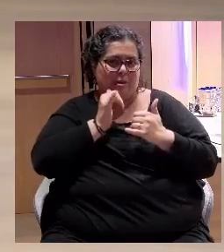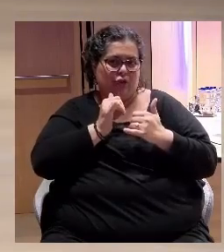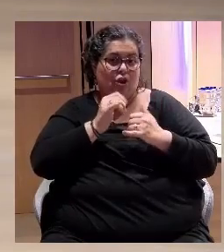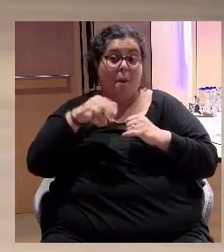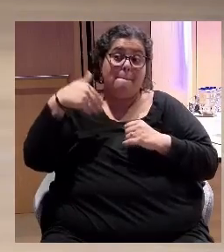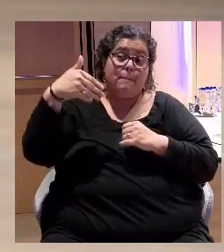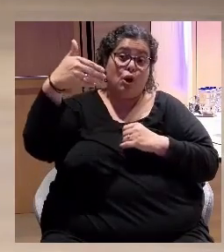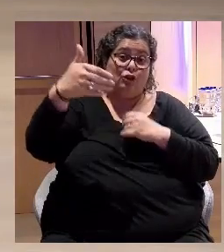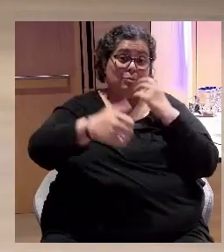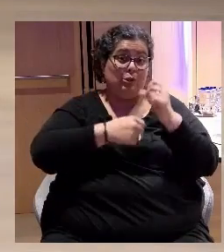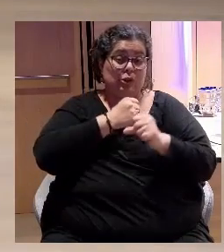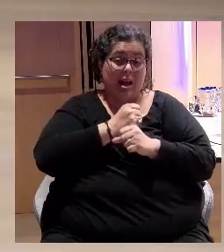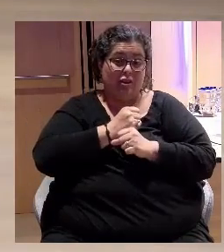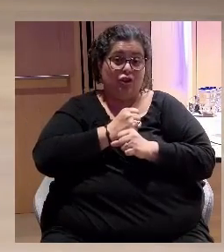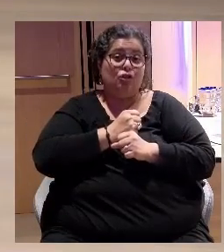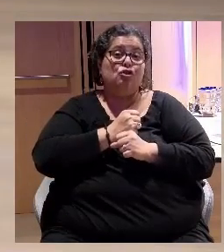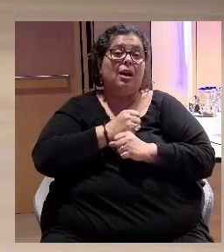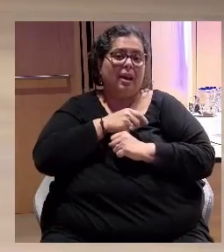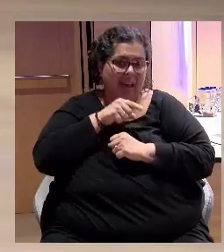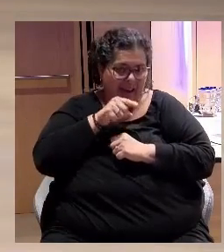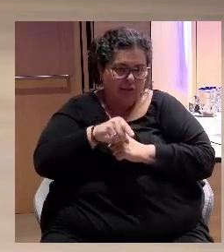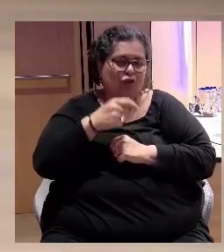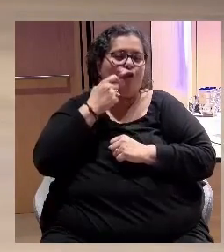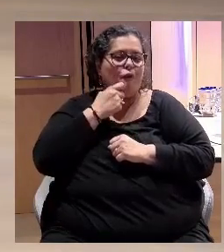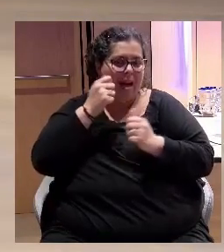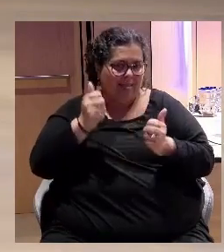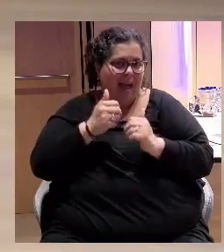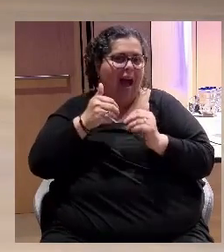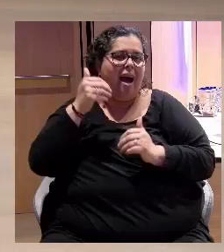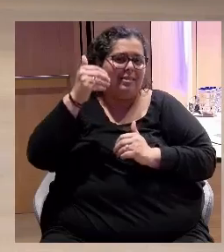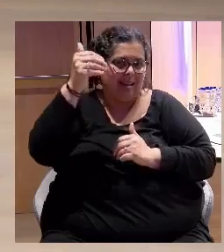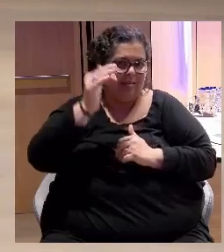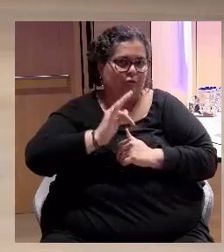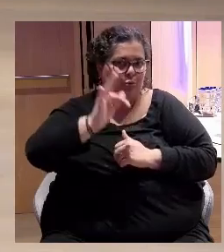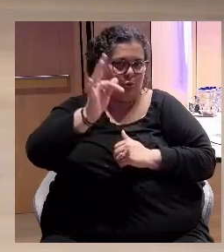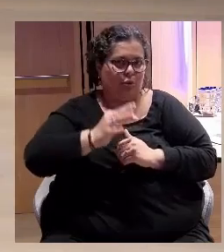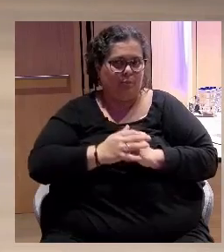el devenir de lo que nos queda por hacer y para hacer.